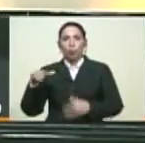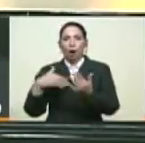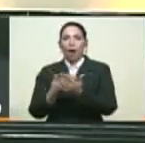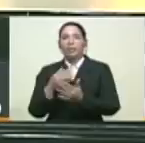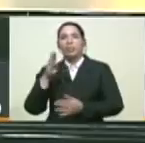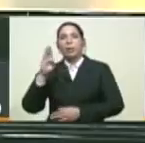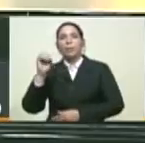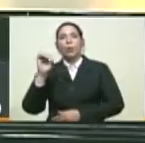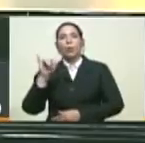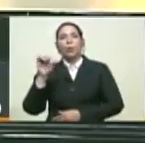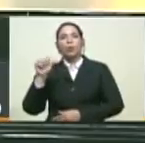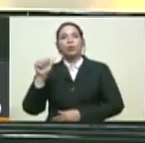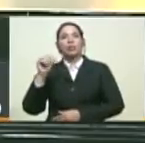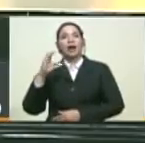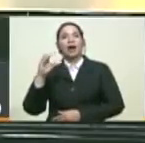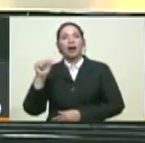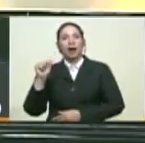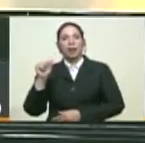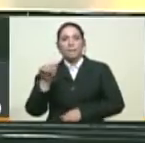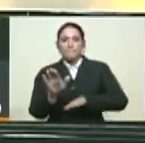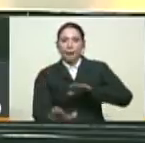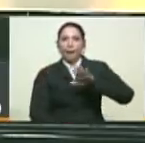los paternalsuelos de entonces,